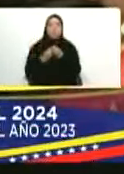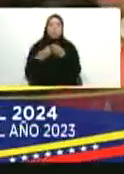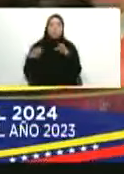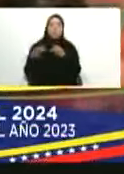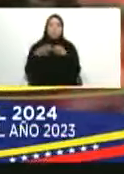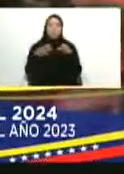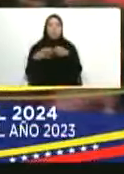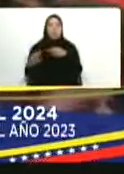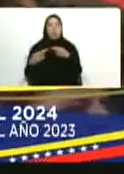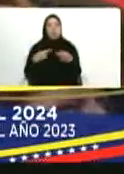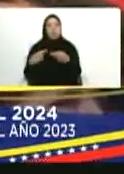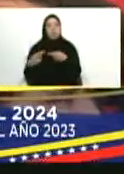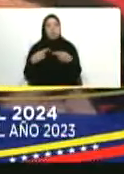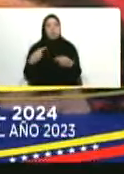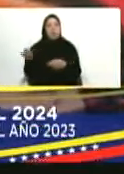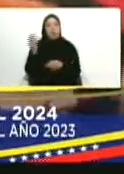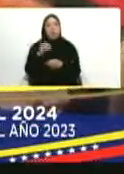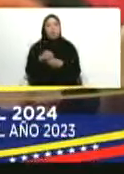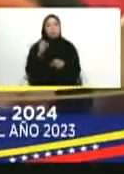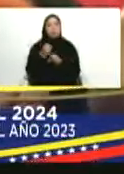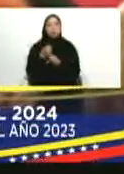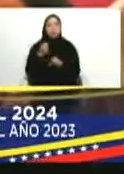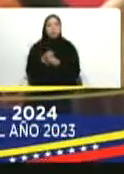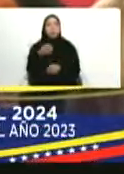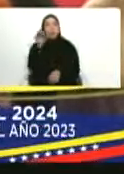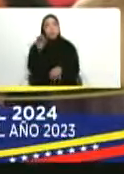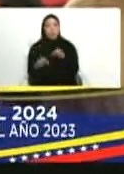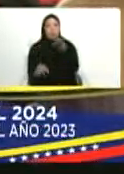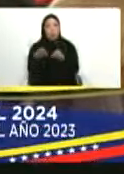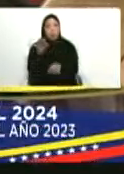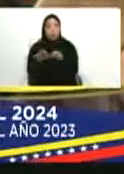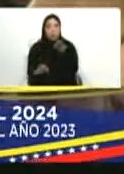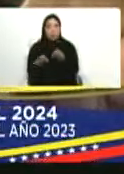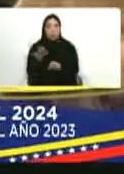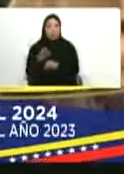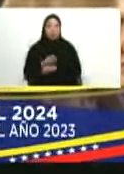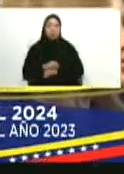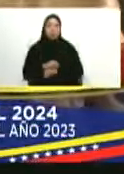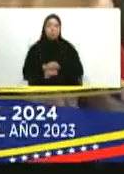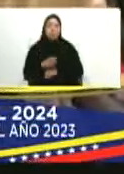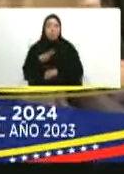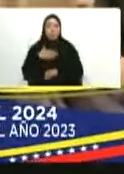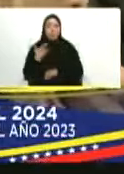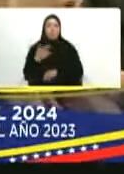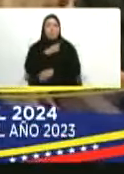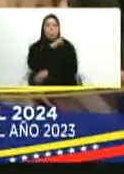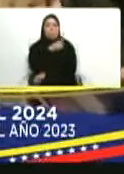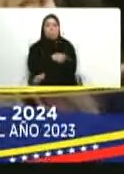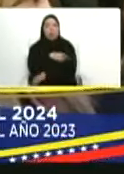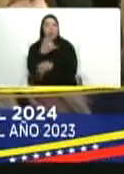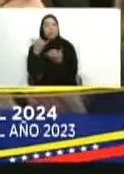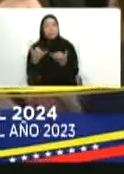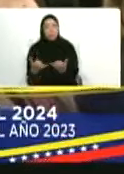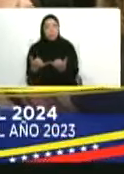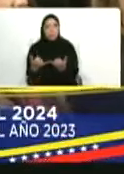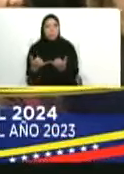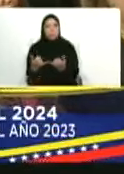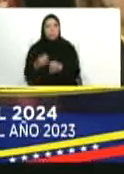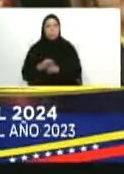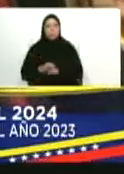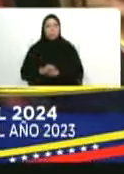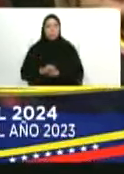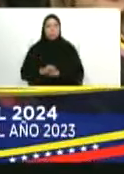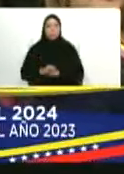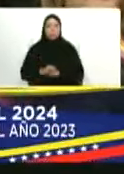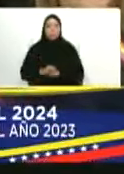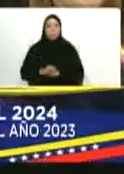de redimensionamiento del Tribunal Supremo de Justicia y del Poder Judicial, precisamente devenida